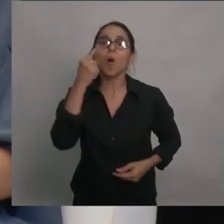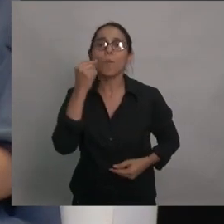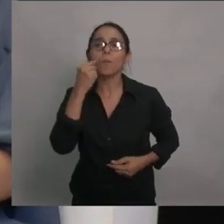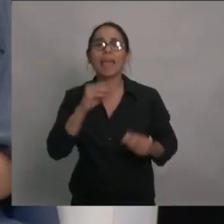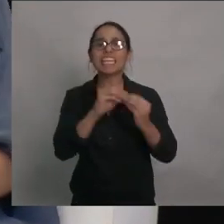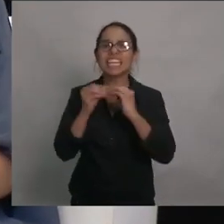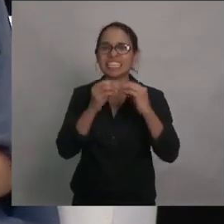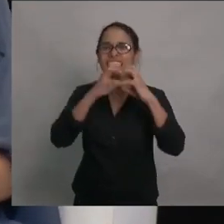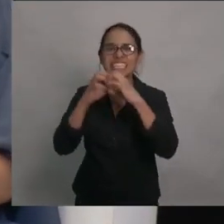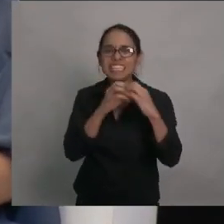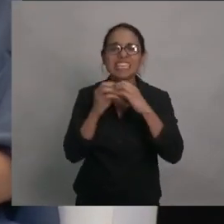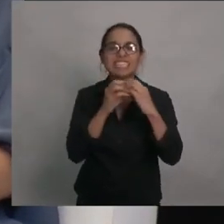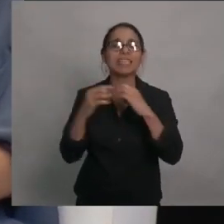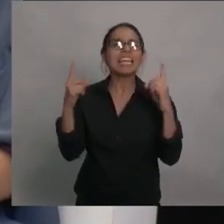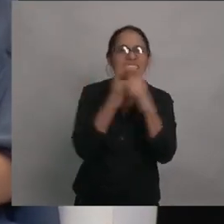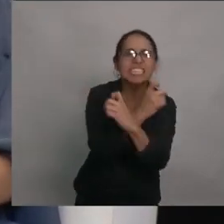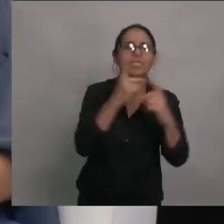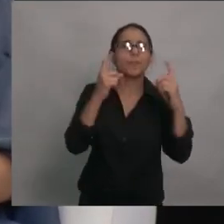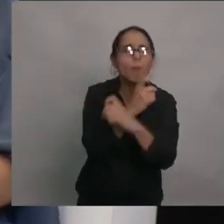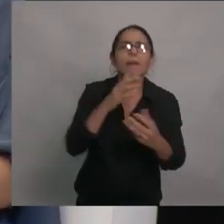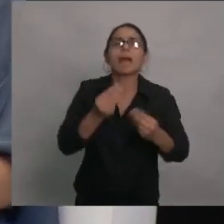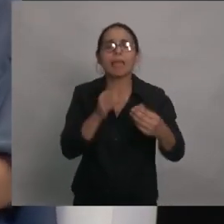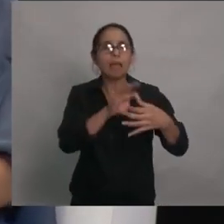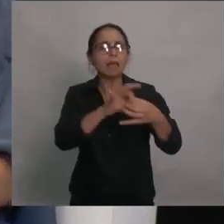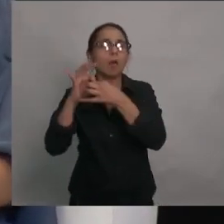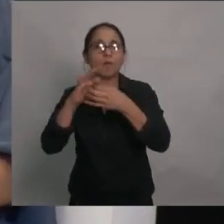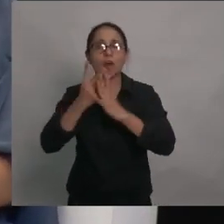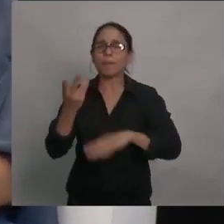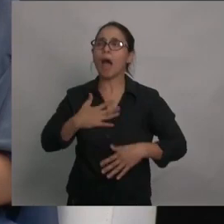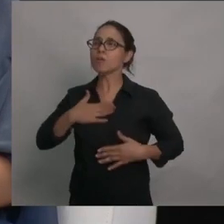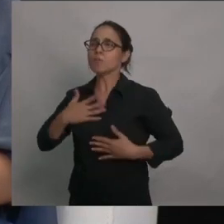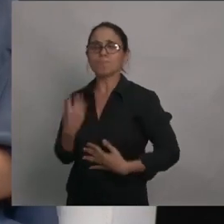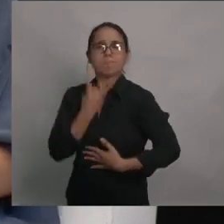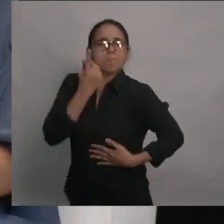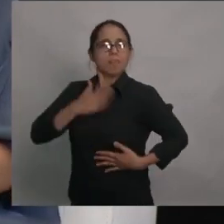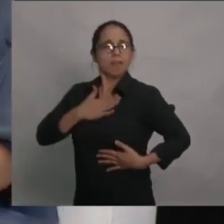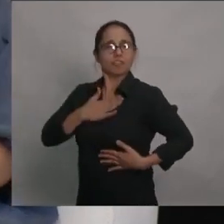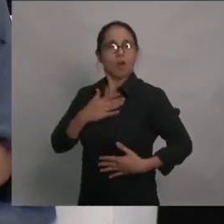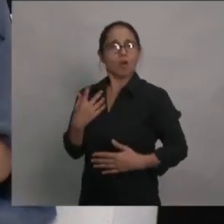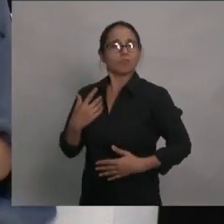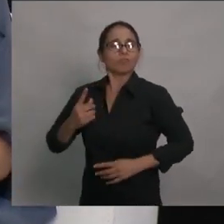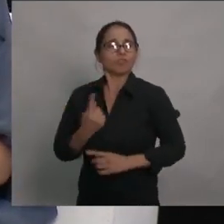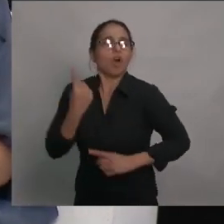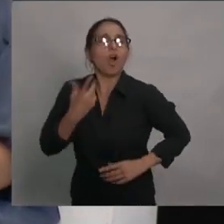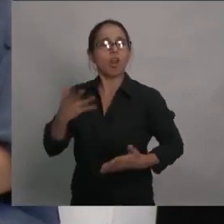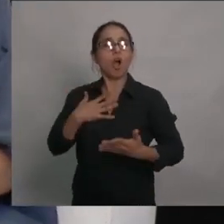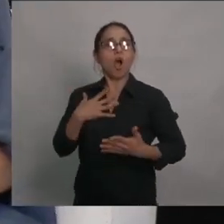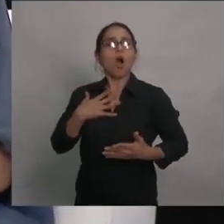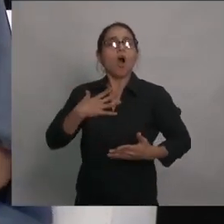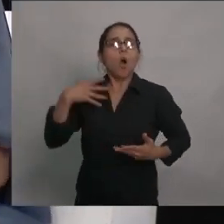desenfrenado, al individualismo, al narcisismo y a la competitividad. Son muchas las mujeres que luchan